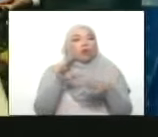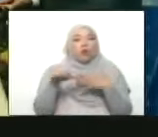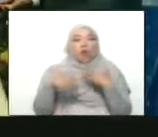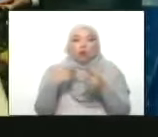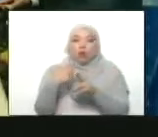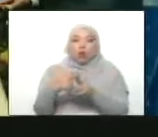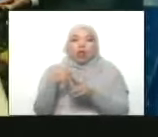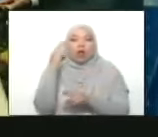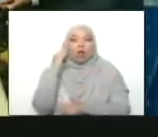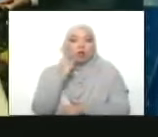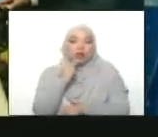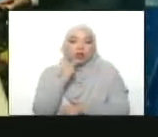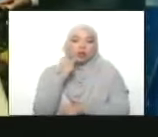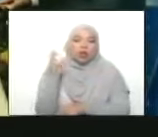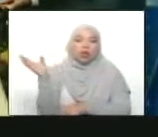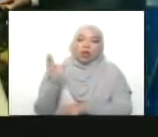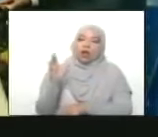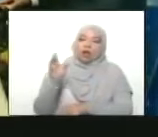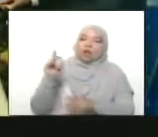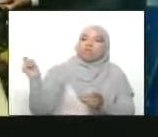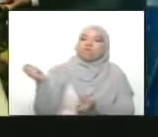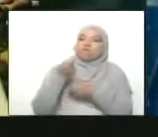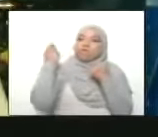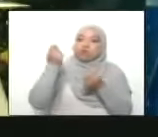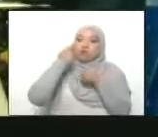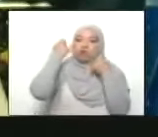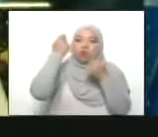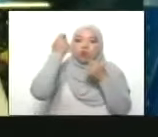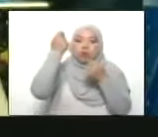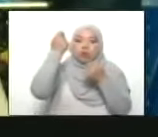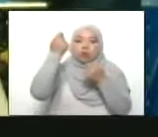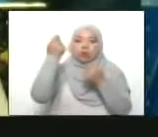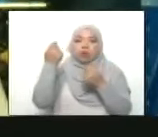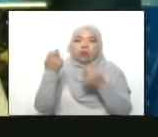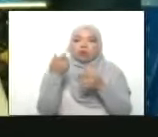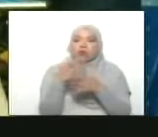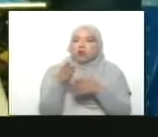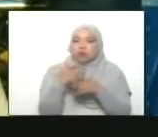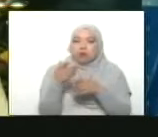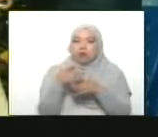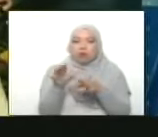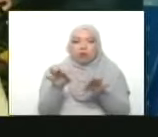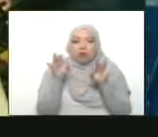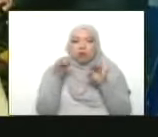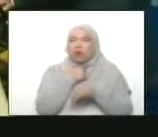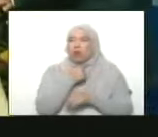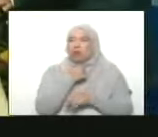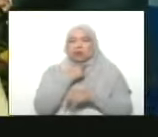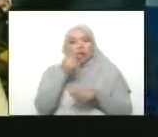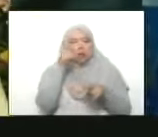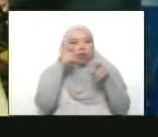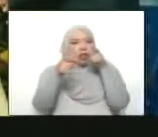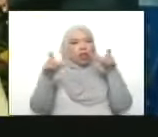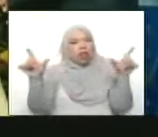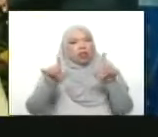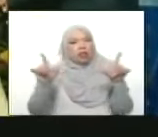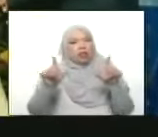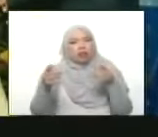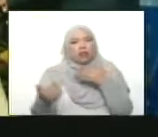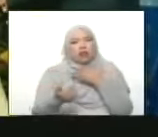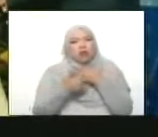Ordaz, en Caracas. En Apure. Y él era anti-televisión, anti-medio. Él estaba